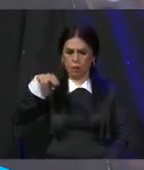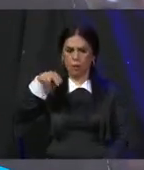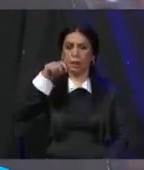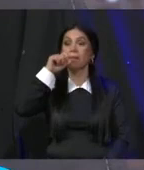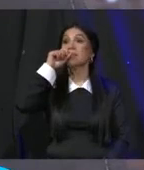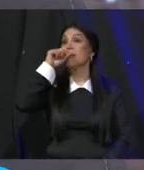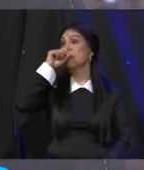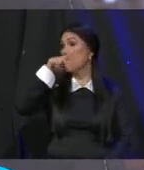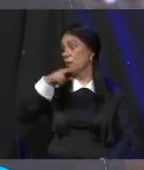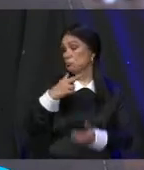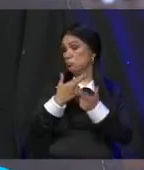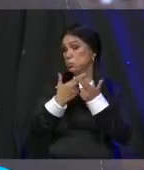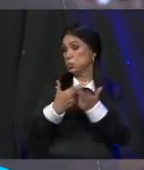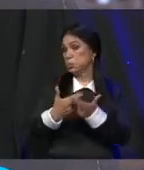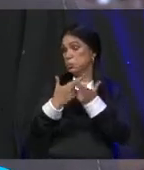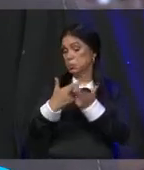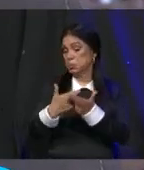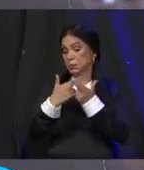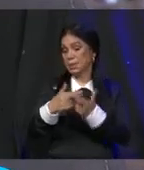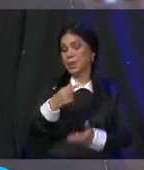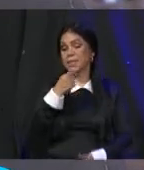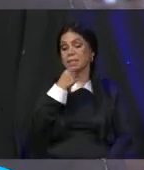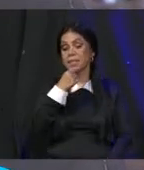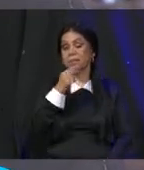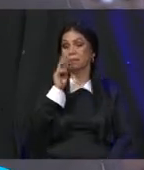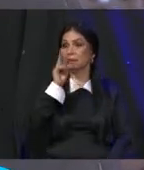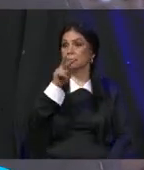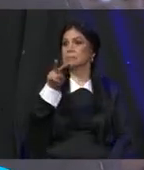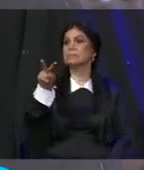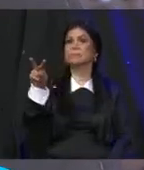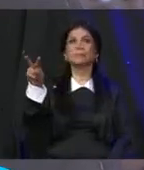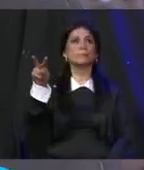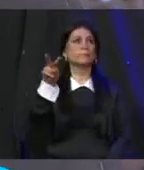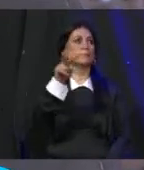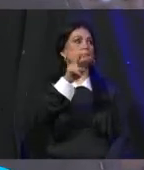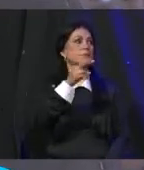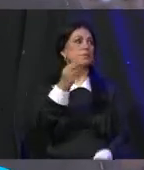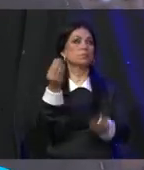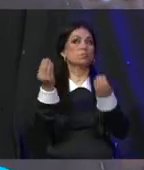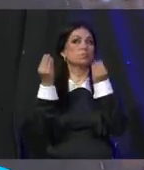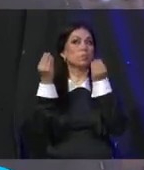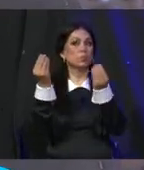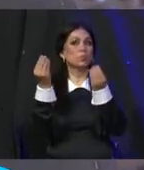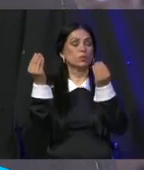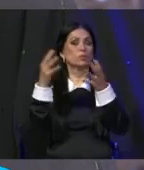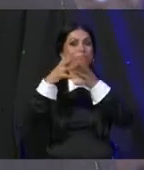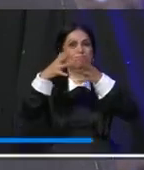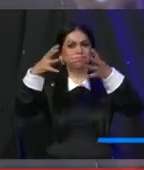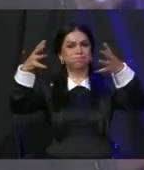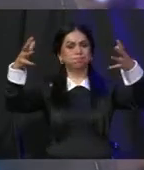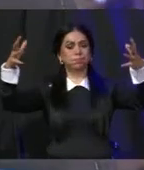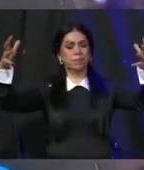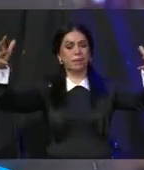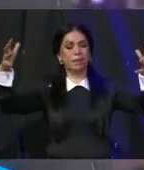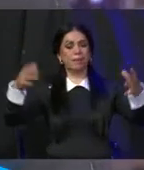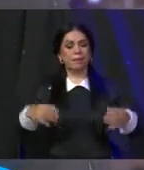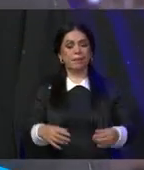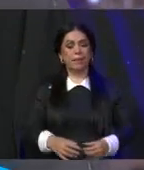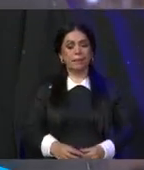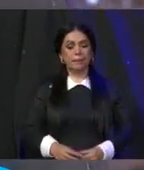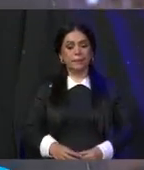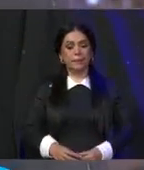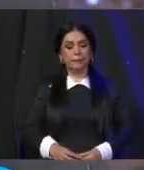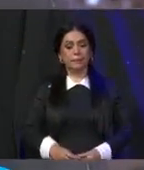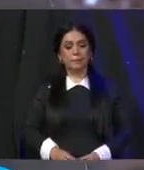funciones llenas. O sea, sí, sí, sí. Cuando yo entré al Pabellón y dije, ay, Dios, ¿cómo voy a llenar este lugar? Está enorme. O sea, de venir de un lugar que eran